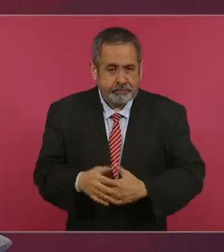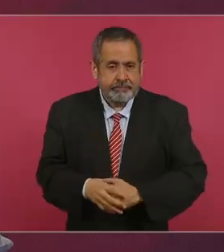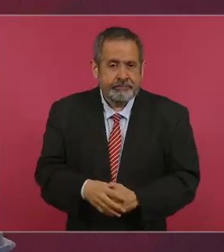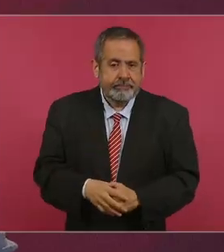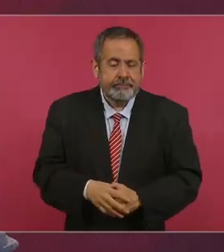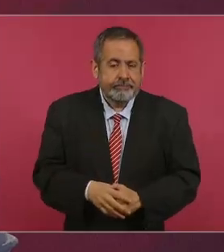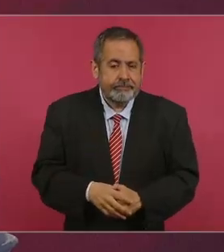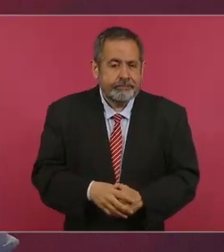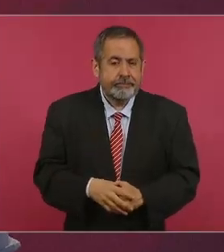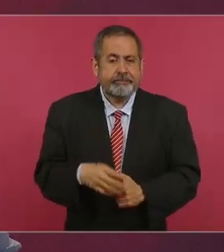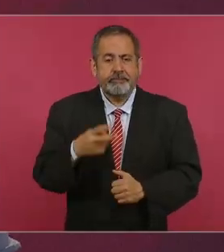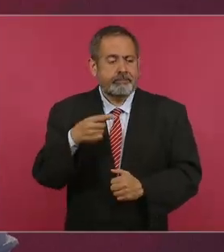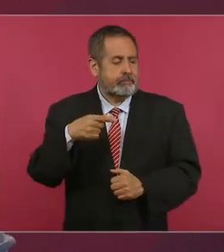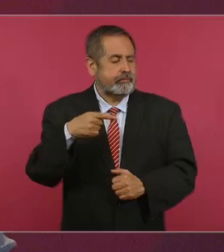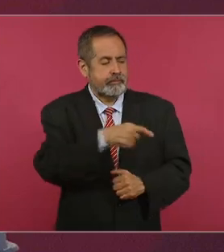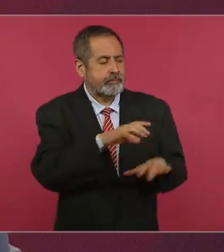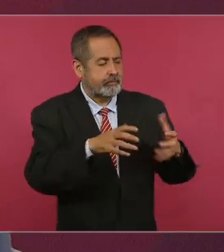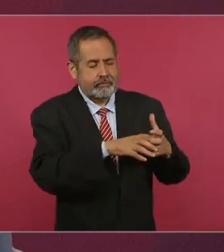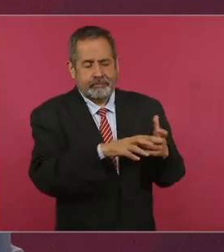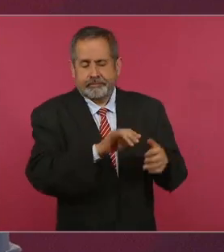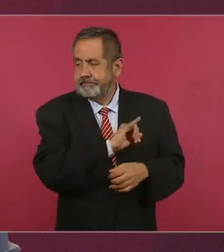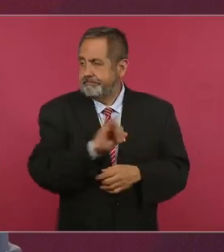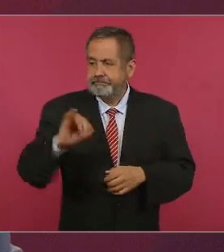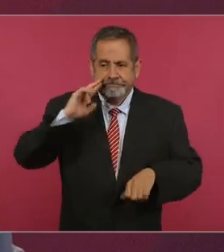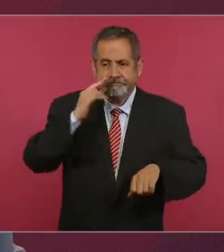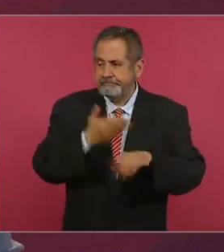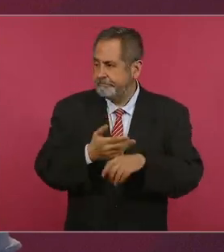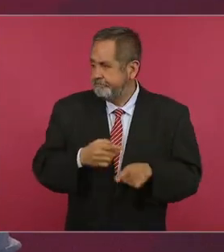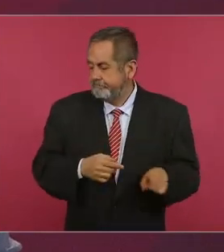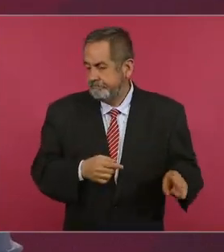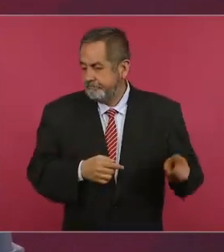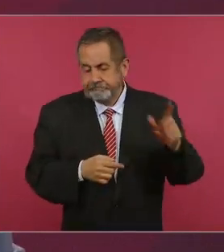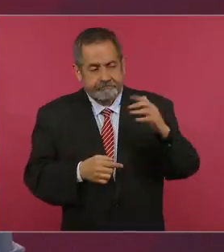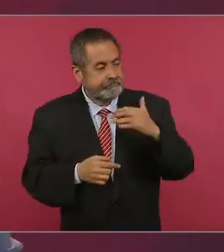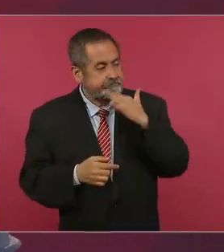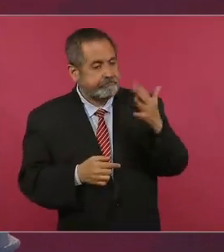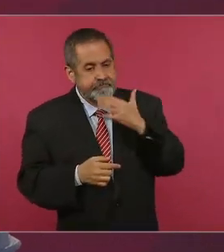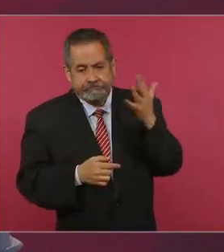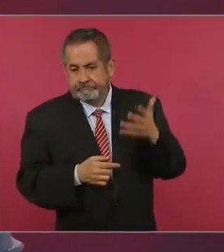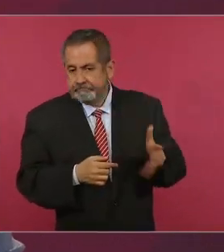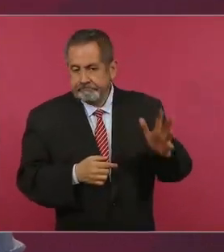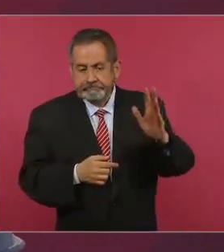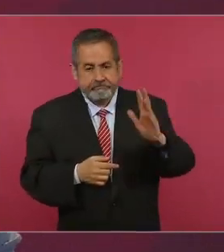estos tecnócratas irresponsables, corruptos,